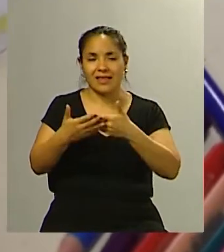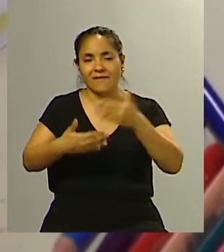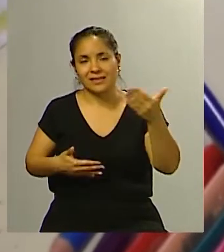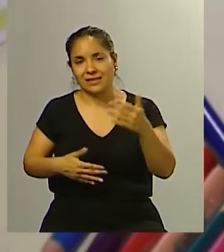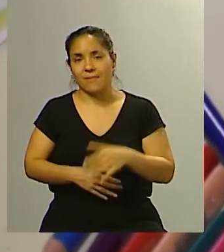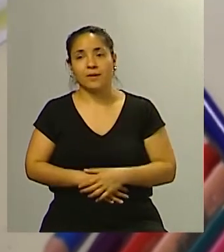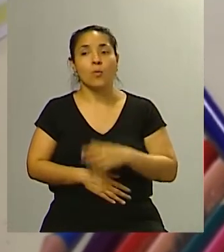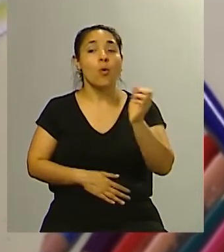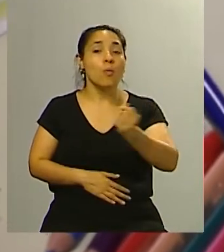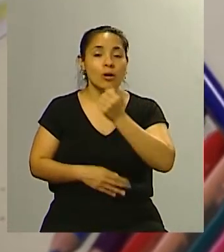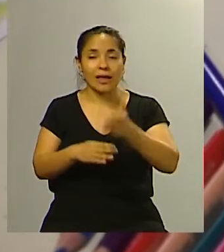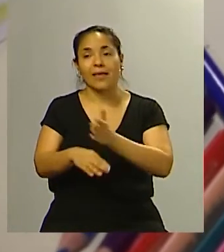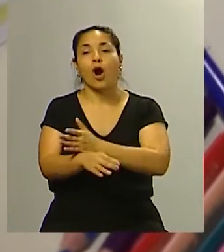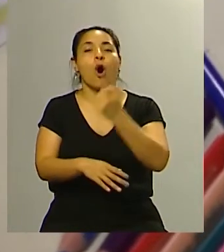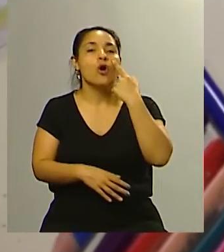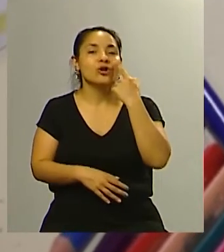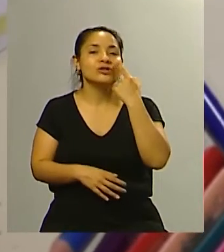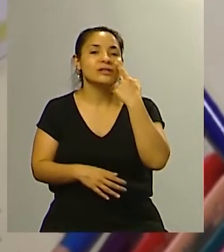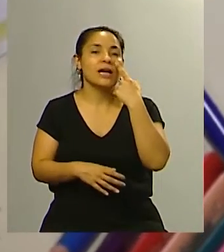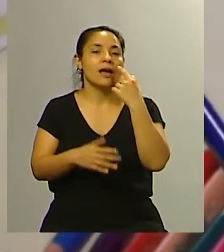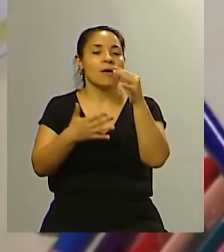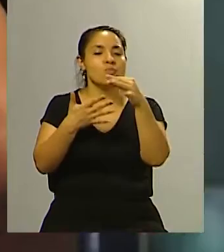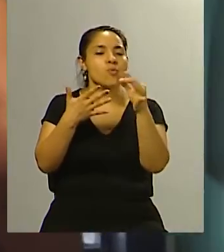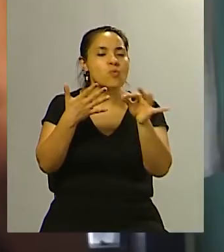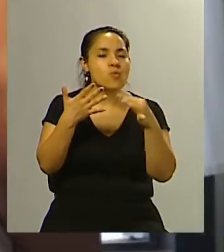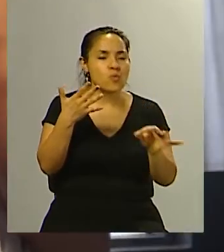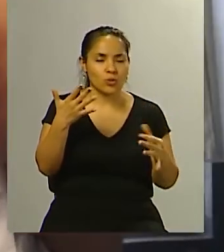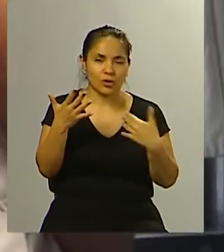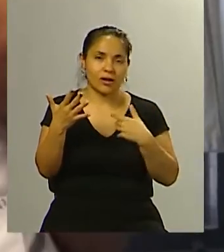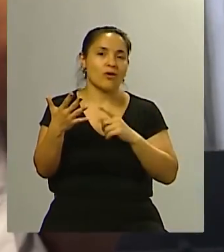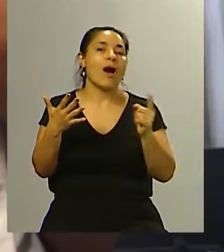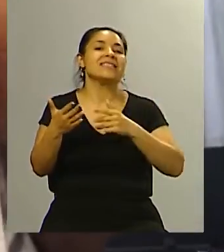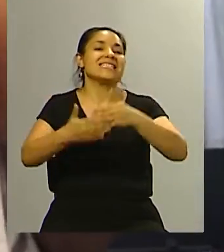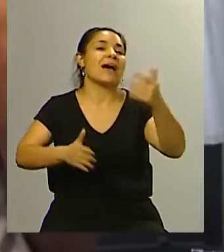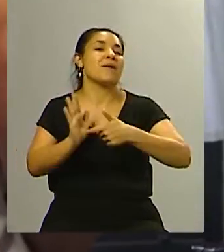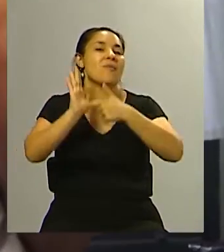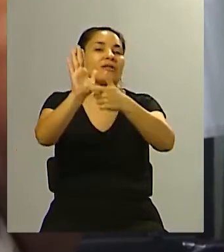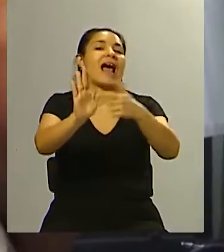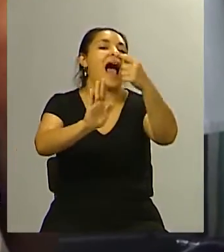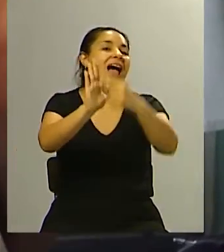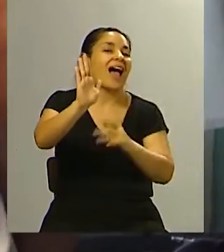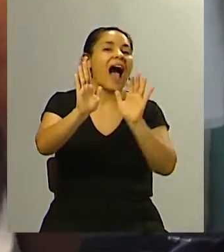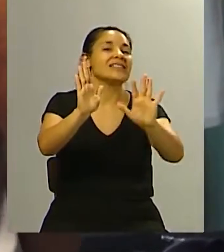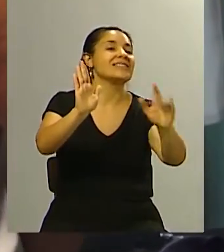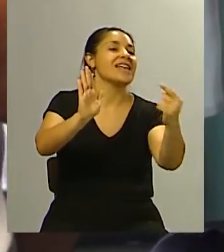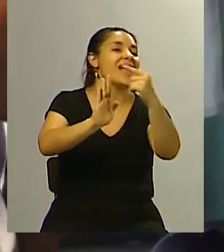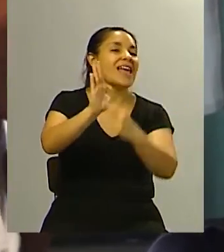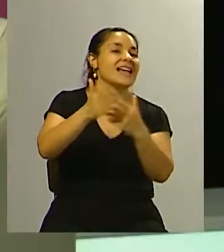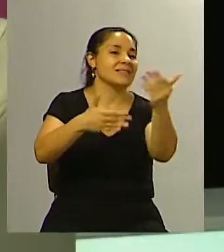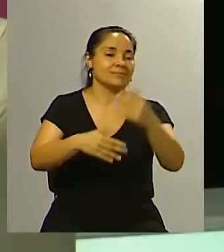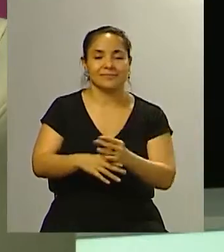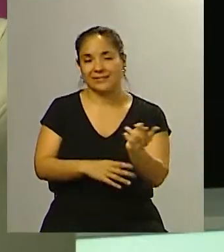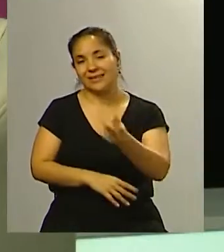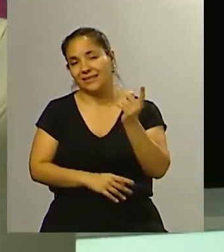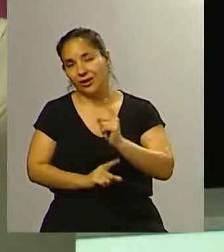se debe conocer cómo van a ser los criterios. Por supuesto que no es mostrar la prueba y decirle esto te voy a tomar porque no tiene sentido, pero sí